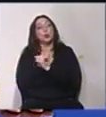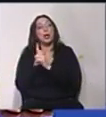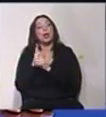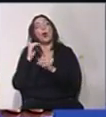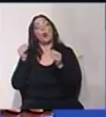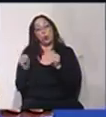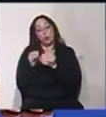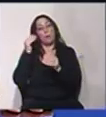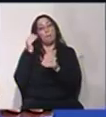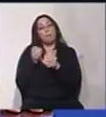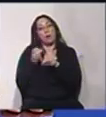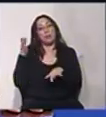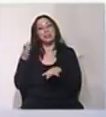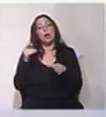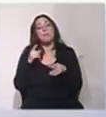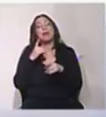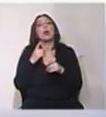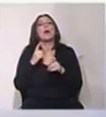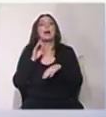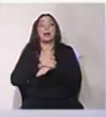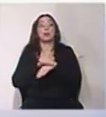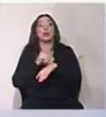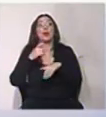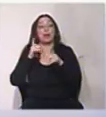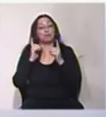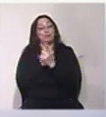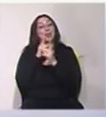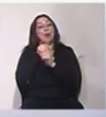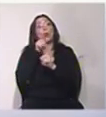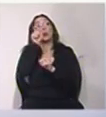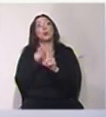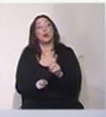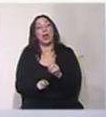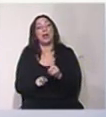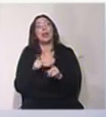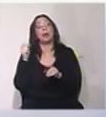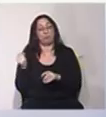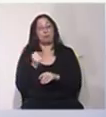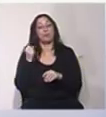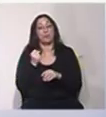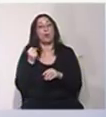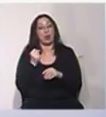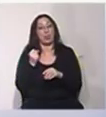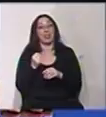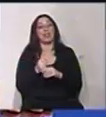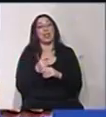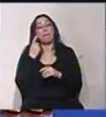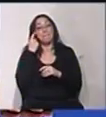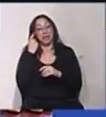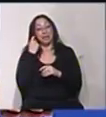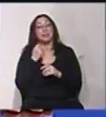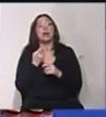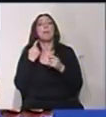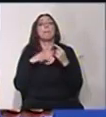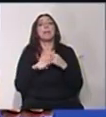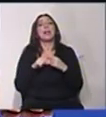un gran protagonismo de ellos, realmente ha sido una experiencia muy importante. Y además lo que podemos traer